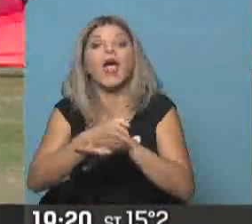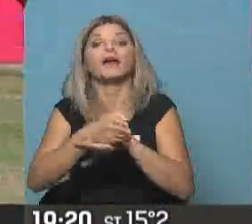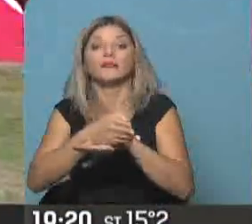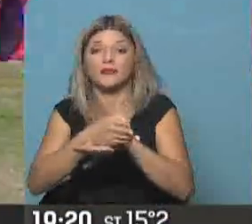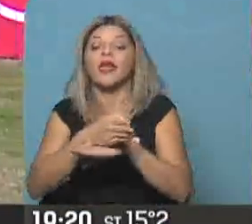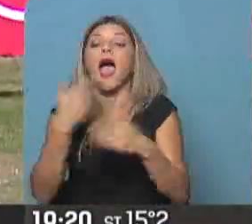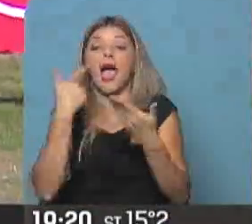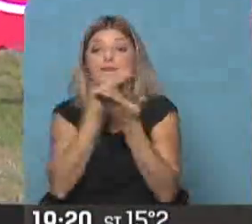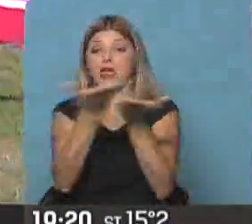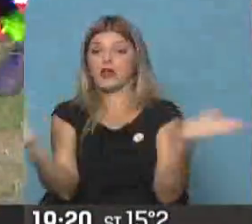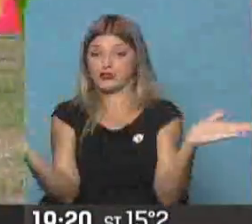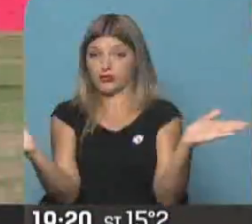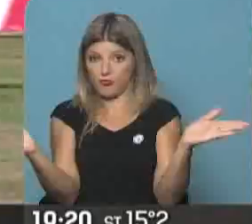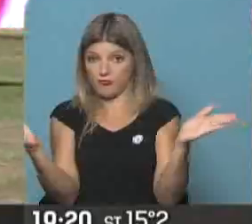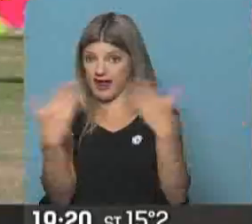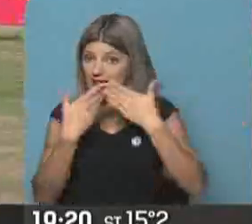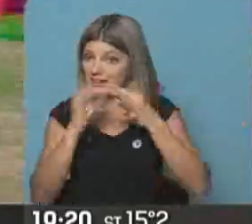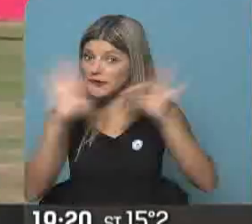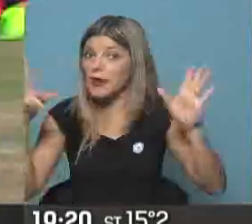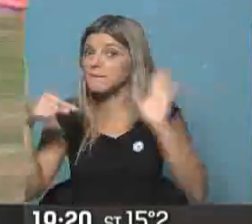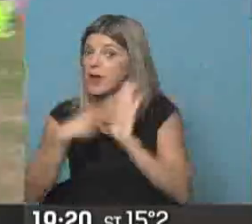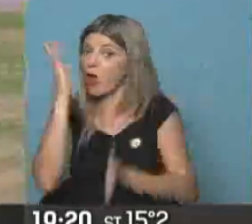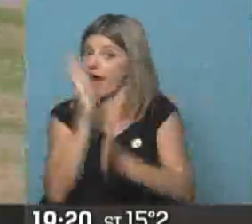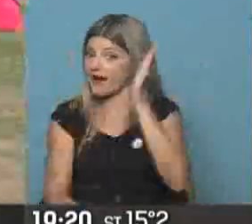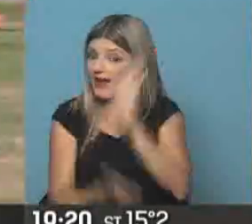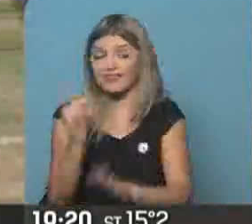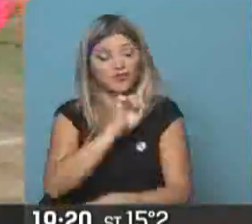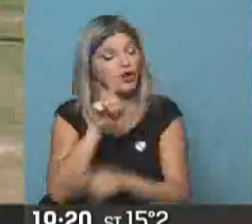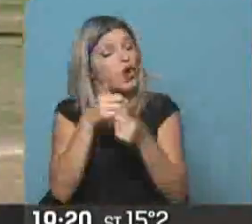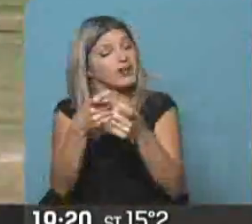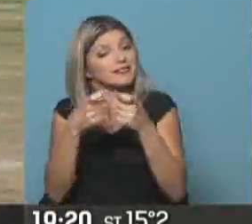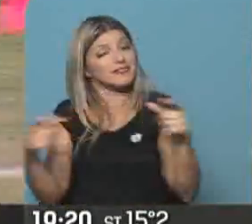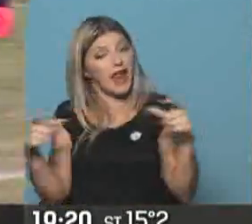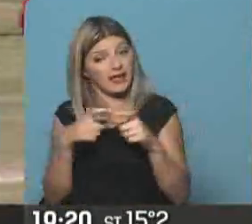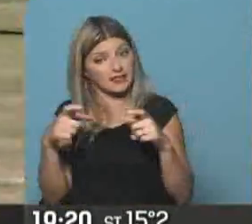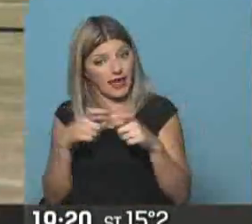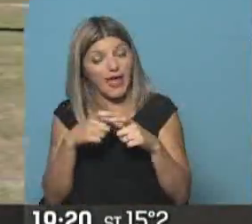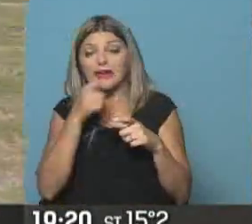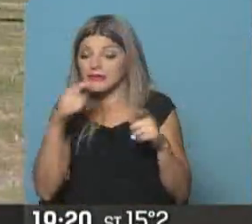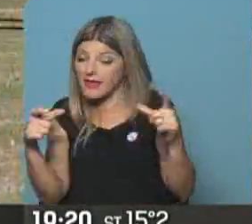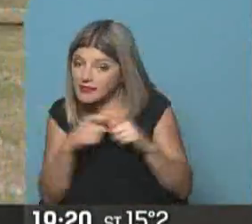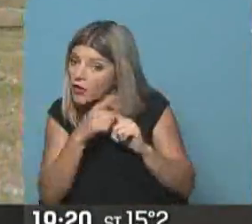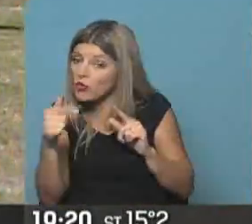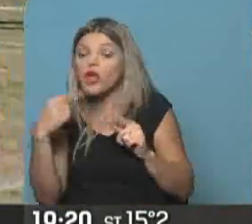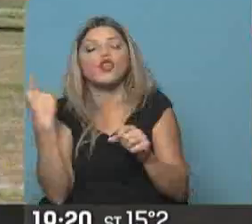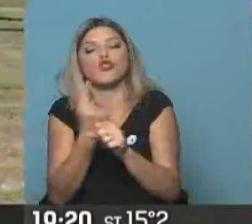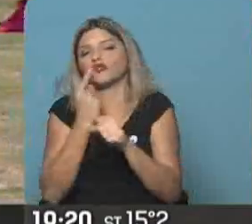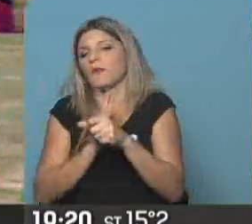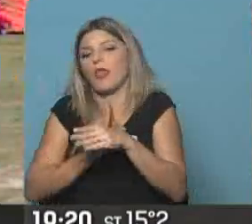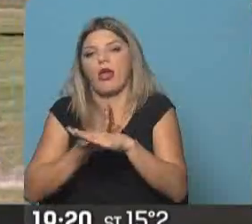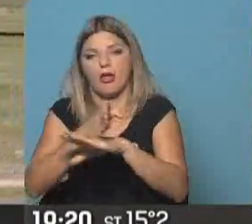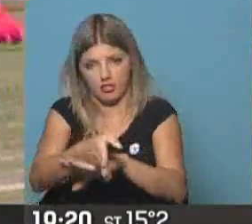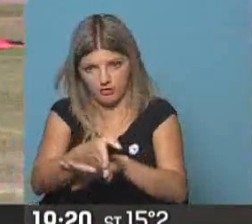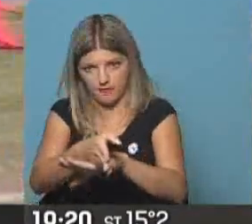gratuito. Quienes no tengan entrada, no vayan al Ducó porque no van a poder ingresar a ver la práctica del seleccionado argentino.